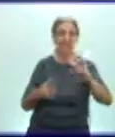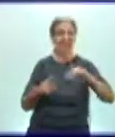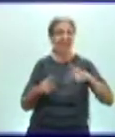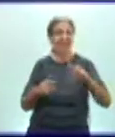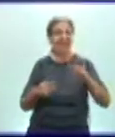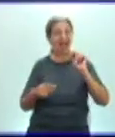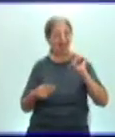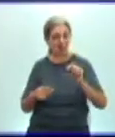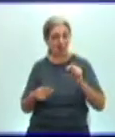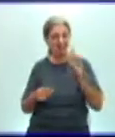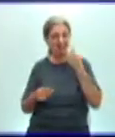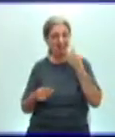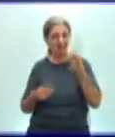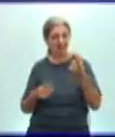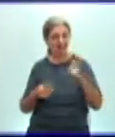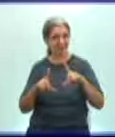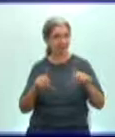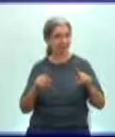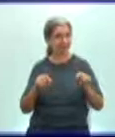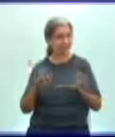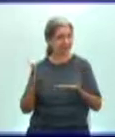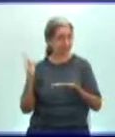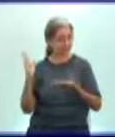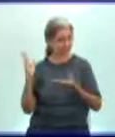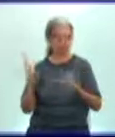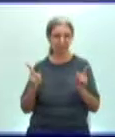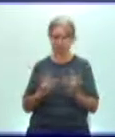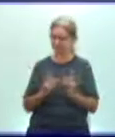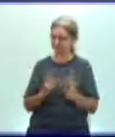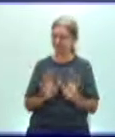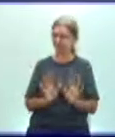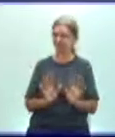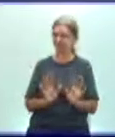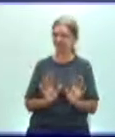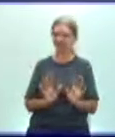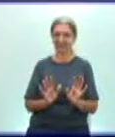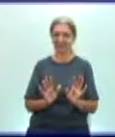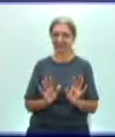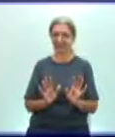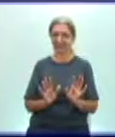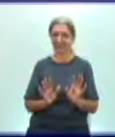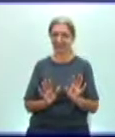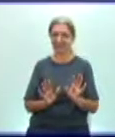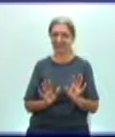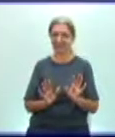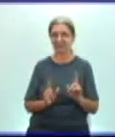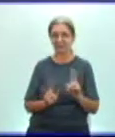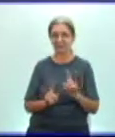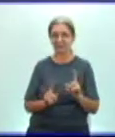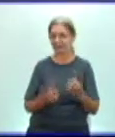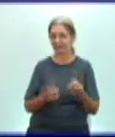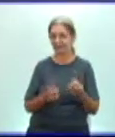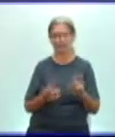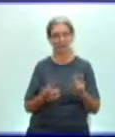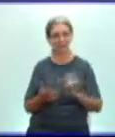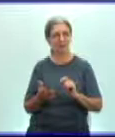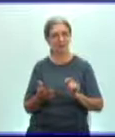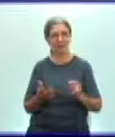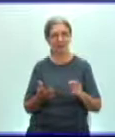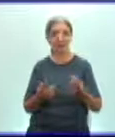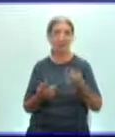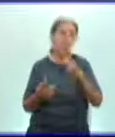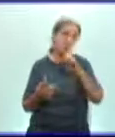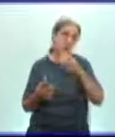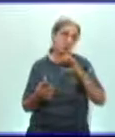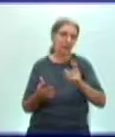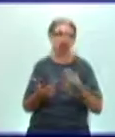esta diapositiva, brevemente, que usted no tiene necesidad de copiar si no le interesa, pero puede tirarle